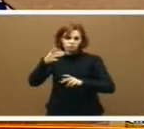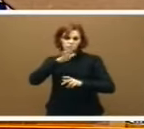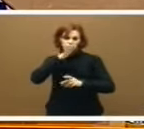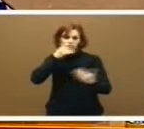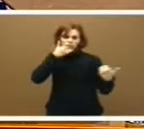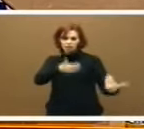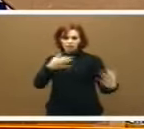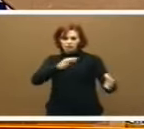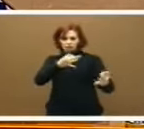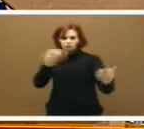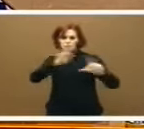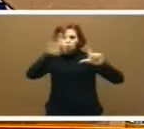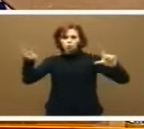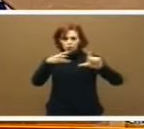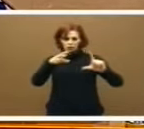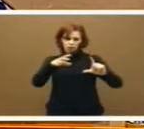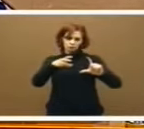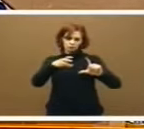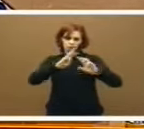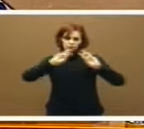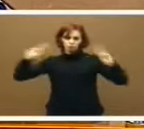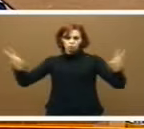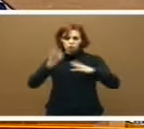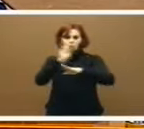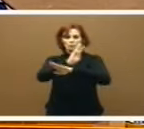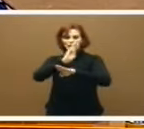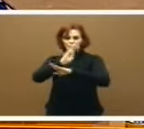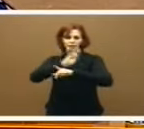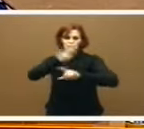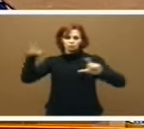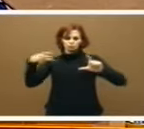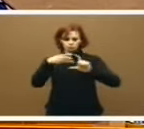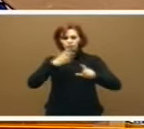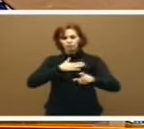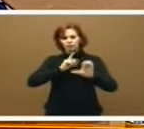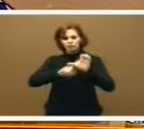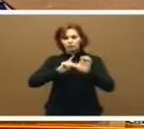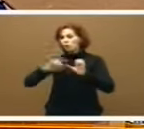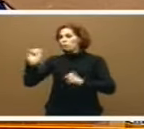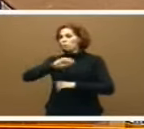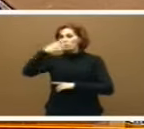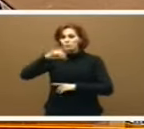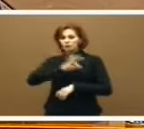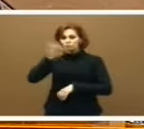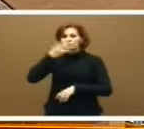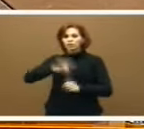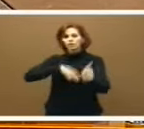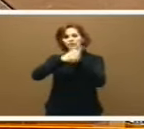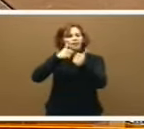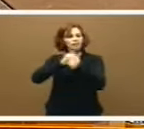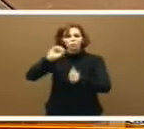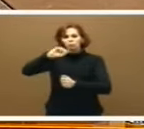en la página web, a través de la página web del Parlamento extremeño. En primer lugar, tiene la palabra el señor secretario primero de